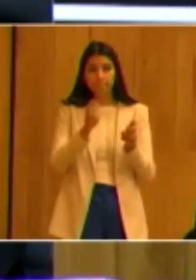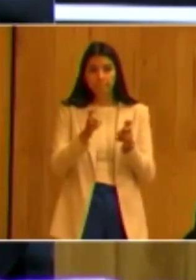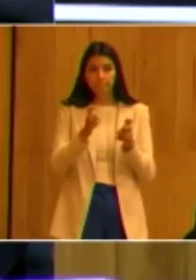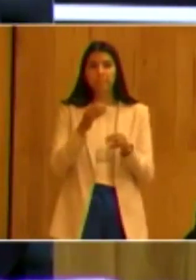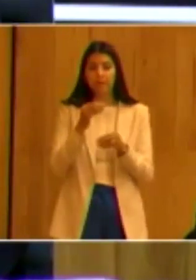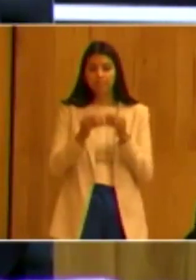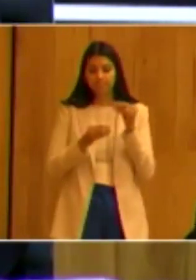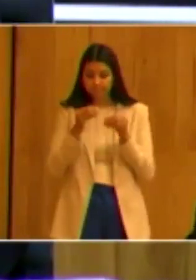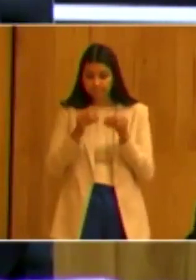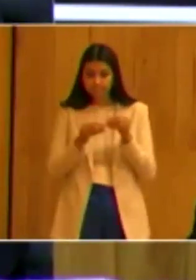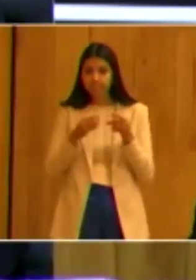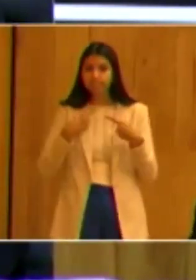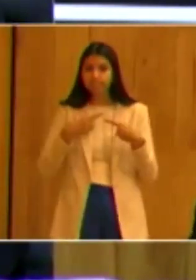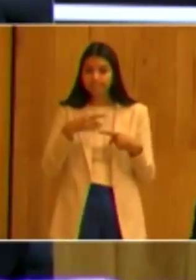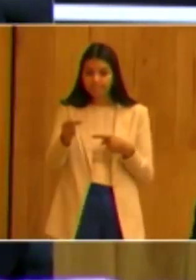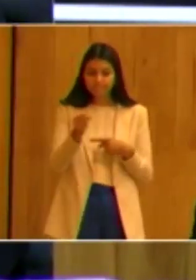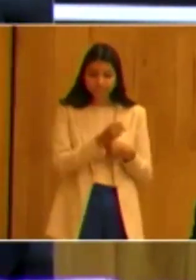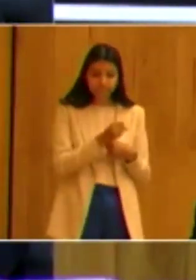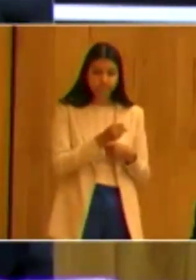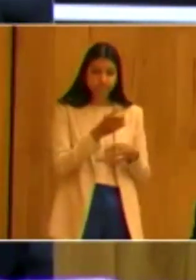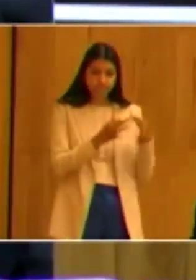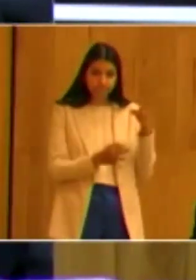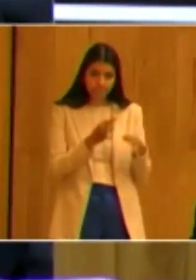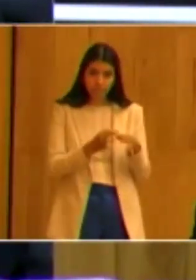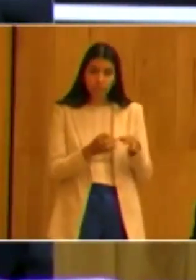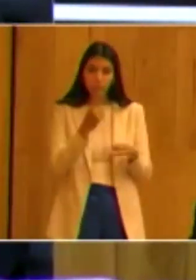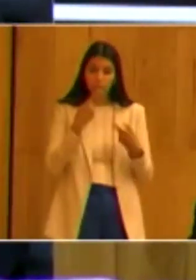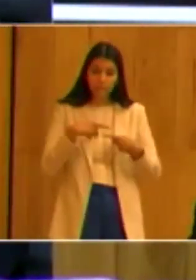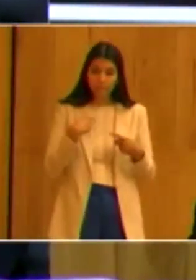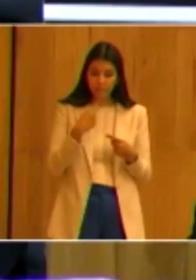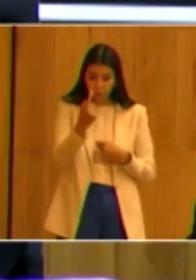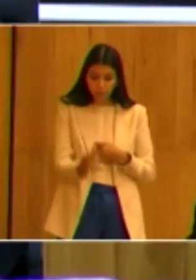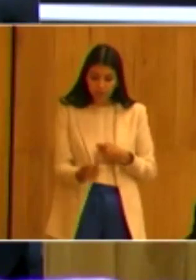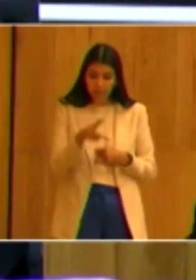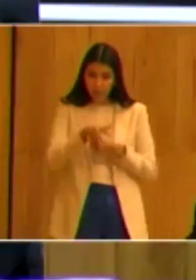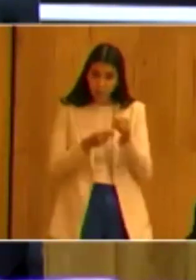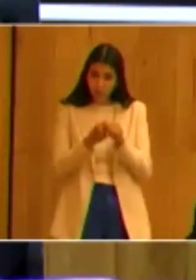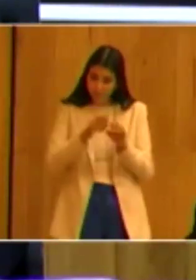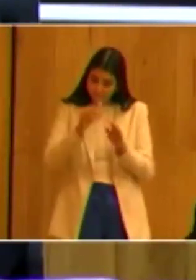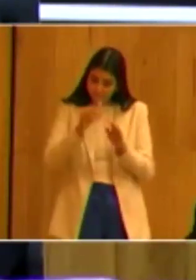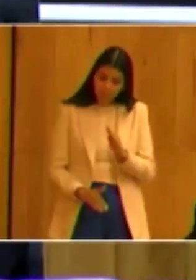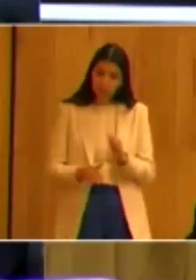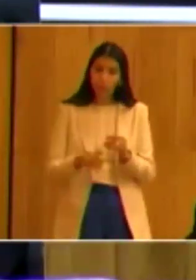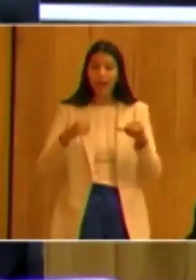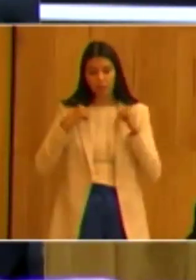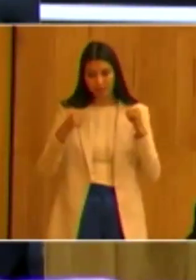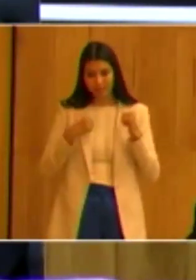es un tema, una víctima menor de edad al inicio de los hechos y adolescente en el último hecho.